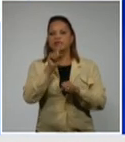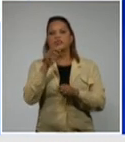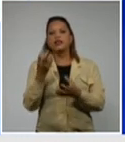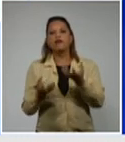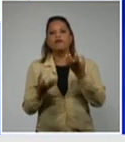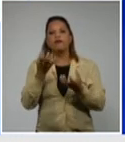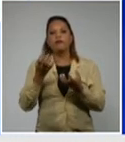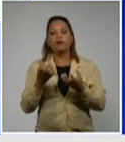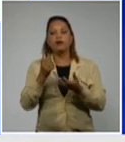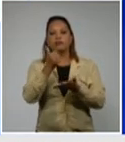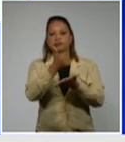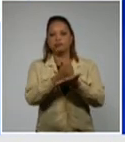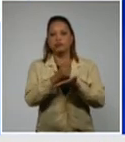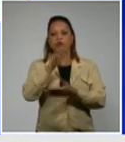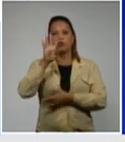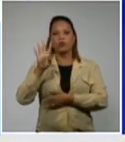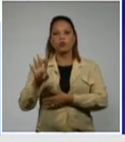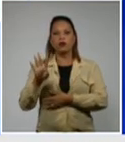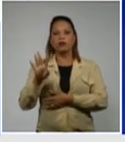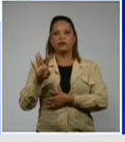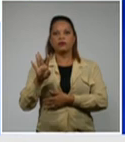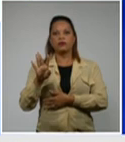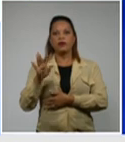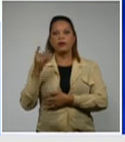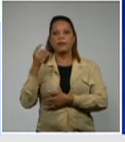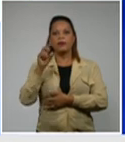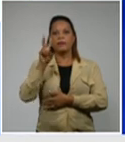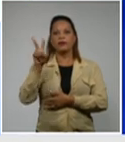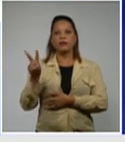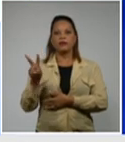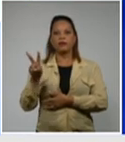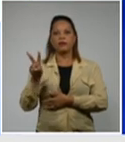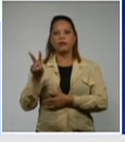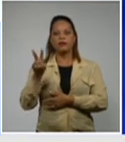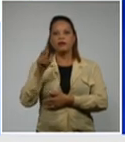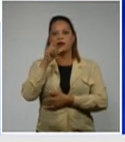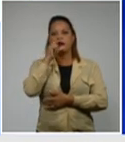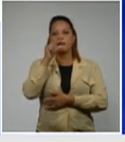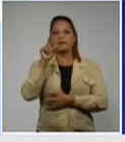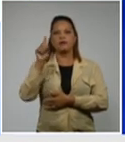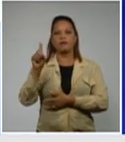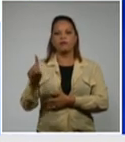4, Palmira con 2 y Abreu con 1.